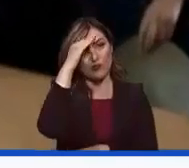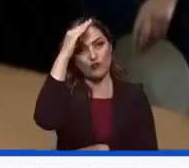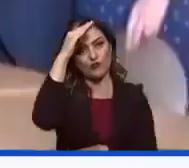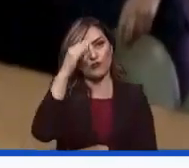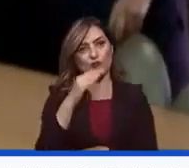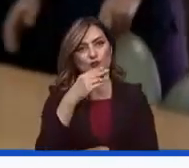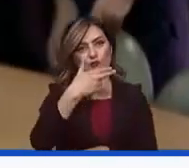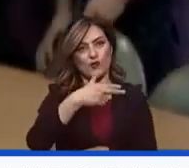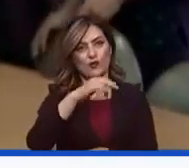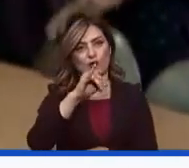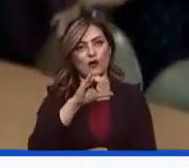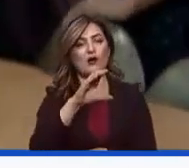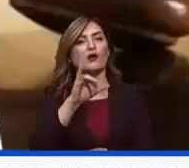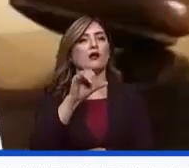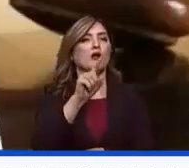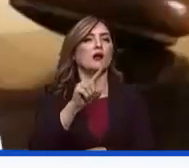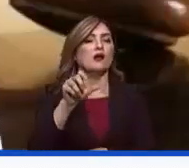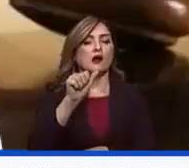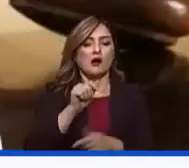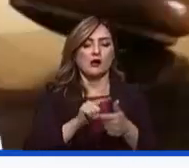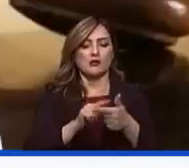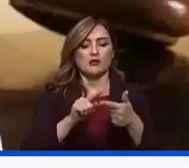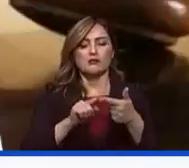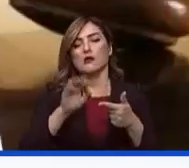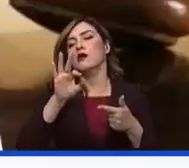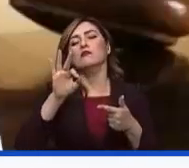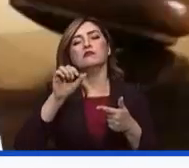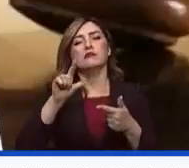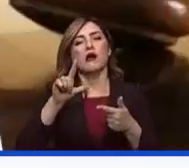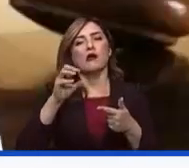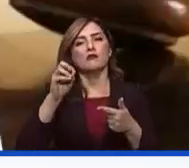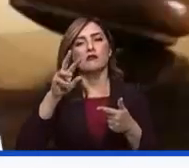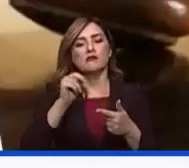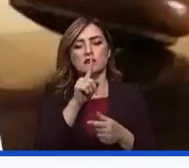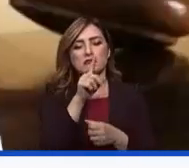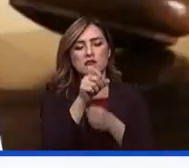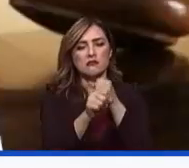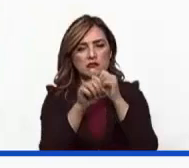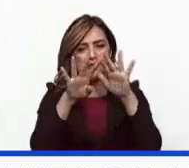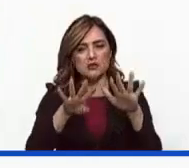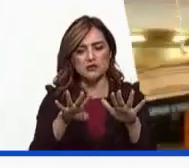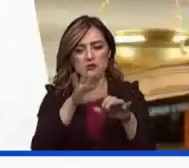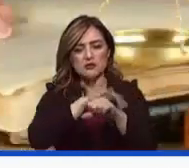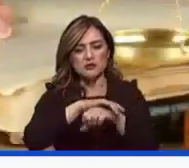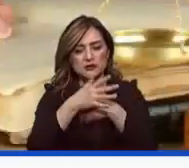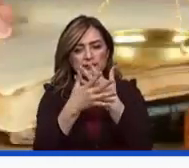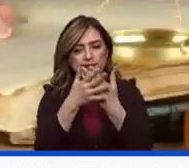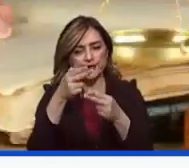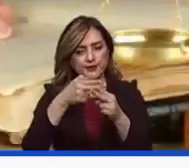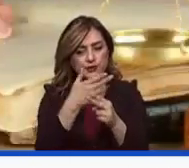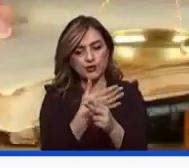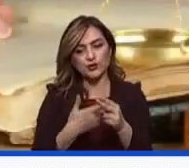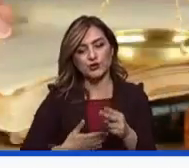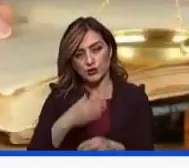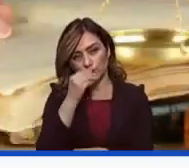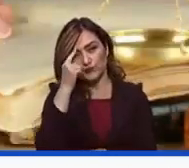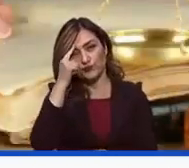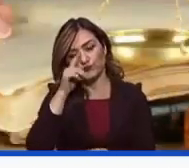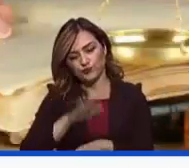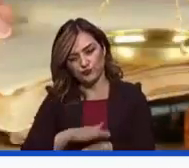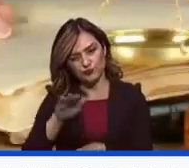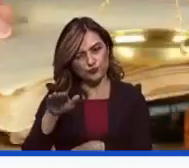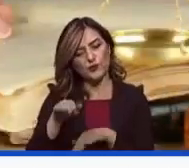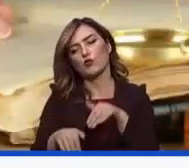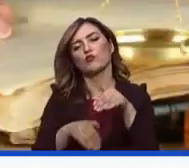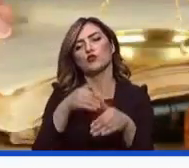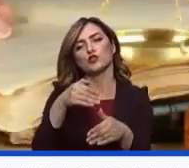inteligencia Raúl Chicaiza y Diana Falcón a 1 año y 9 meses de prisión. También fue llamado a juicio el expresidente Rafael Correa. Sin embargo,